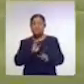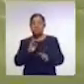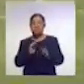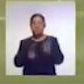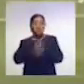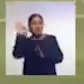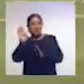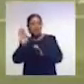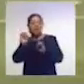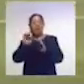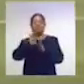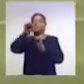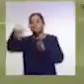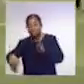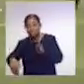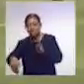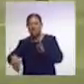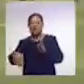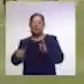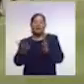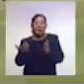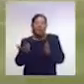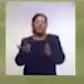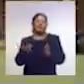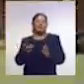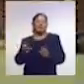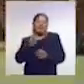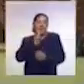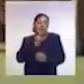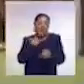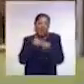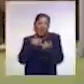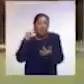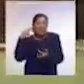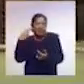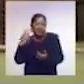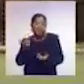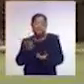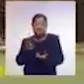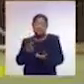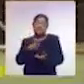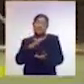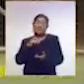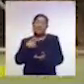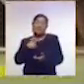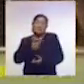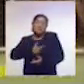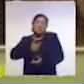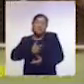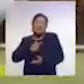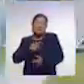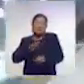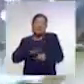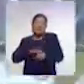repetir el partido de Veracruz, incluso en el resultado, y tener un poco más de acierto.